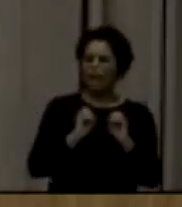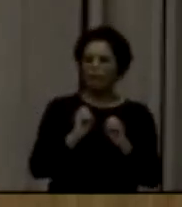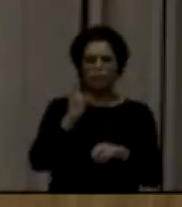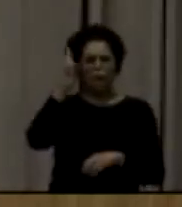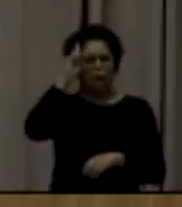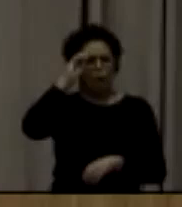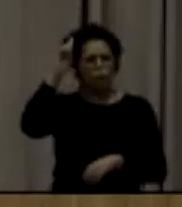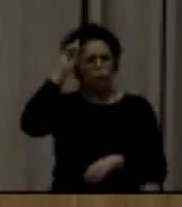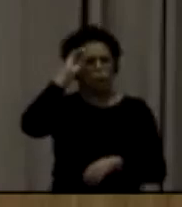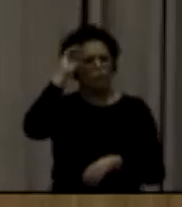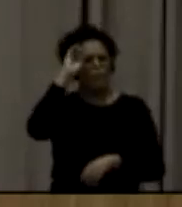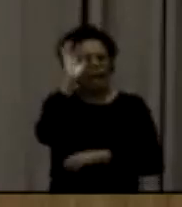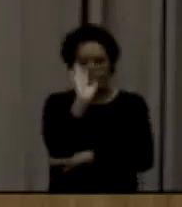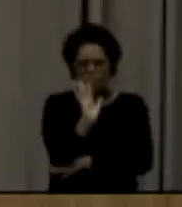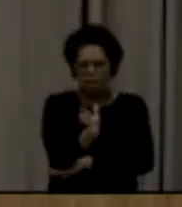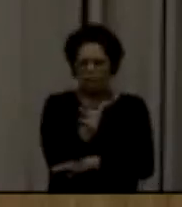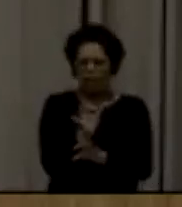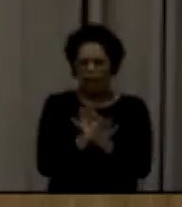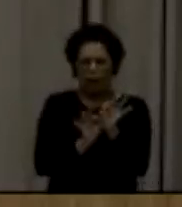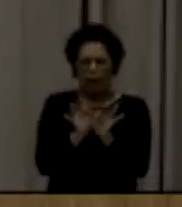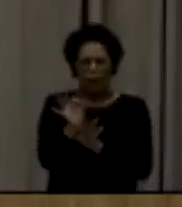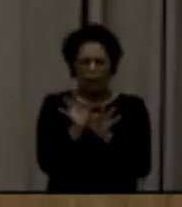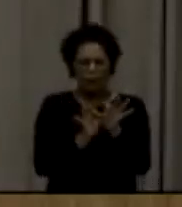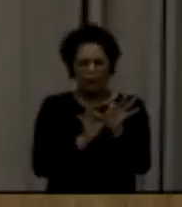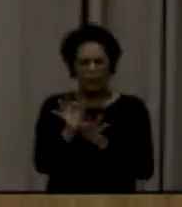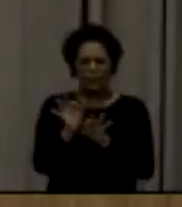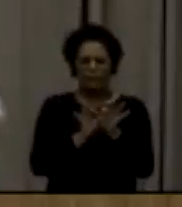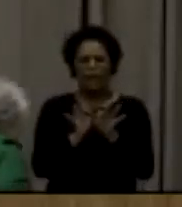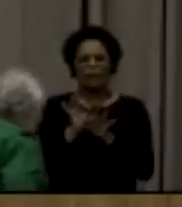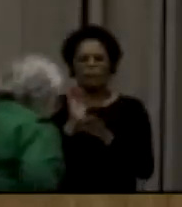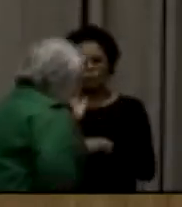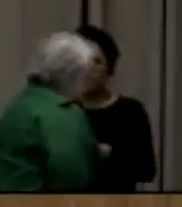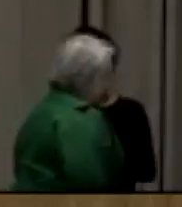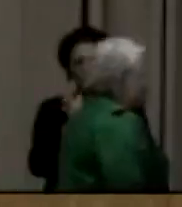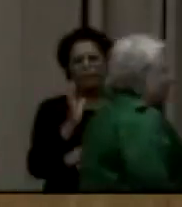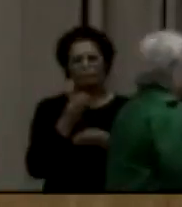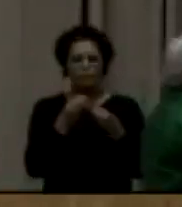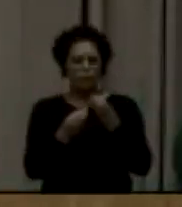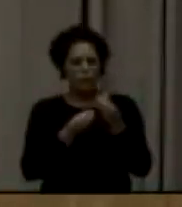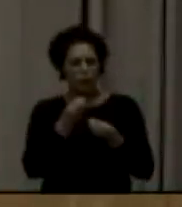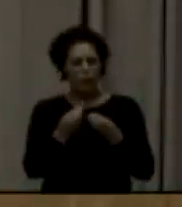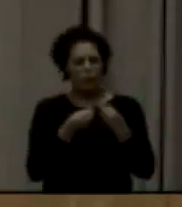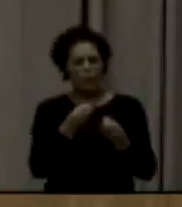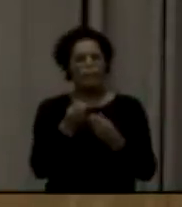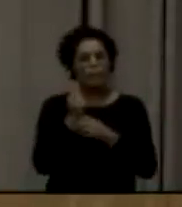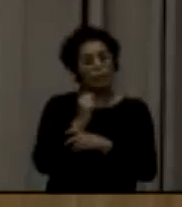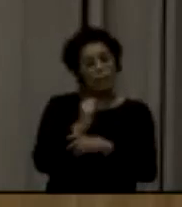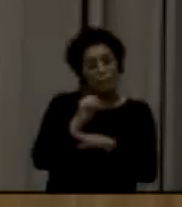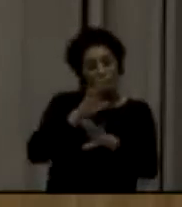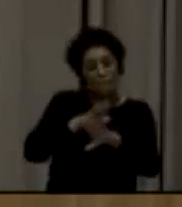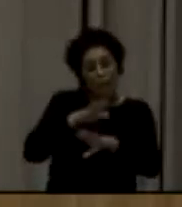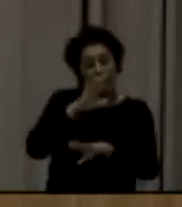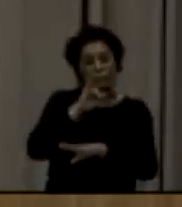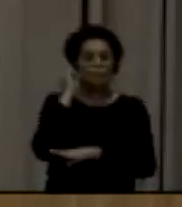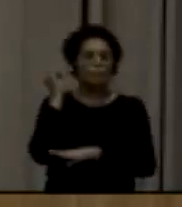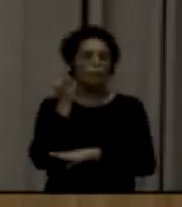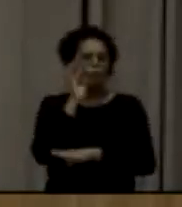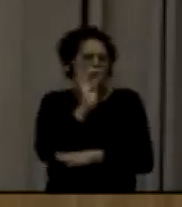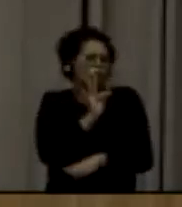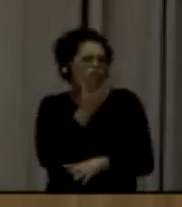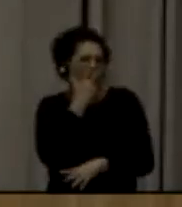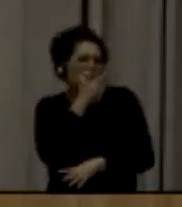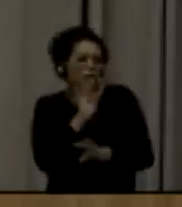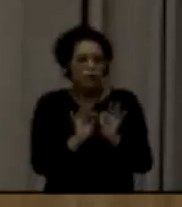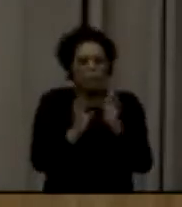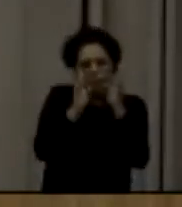está organizado para eso o sea lo han venido organizando para eso Y eso es uno de los aspectos aunque se parezca muy técnico muy detallado pero en